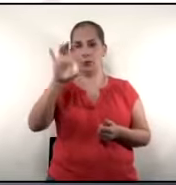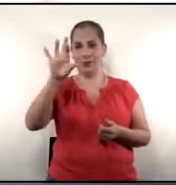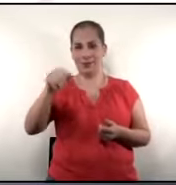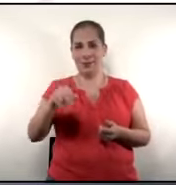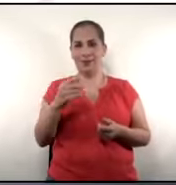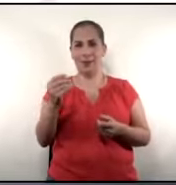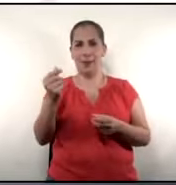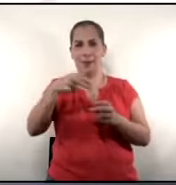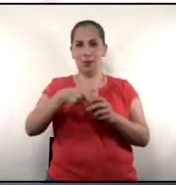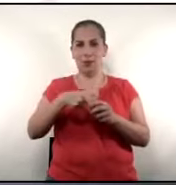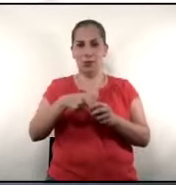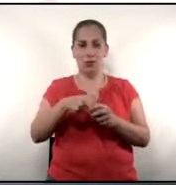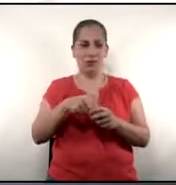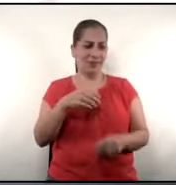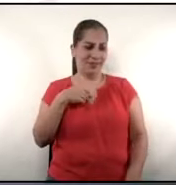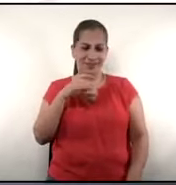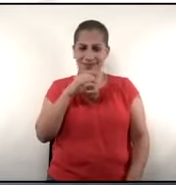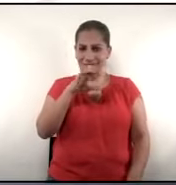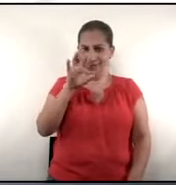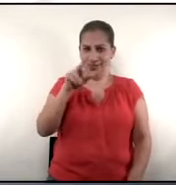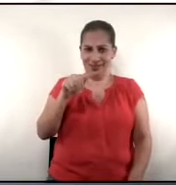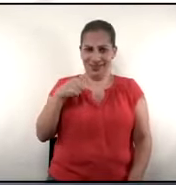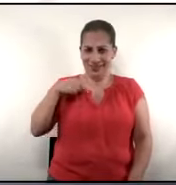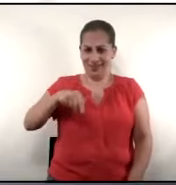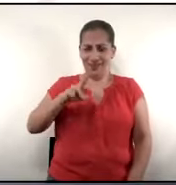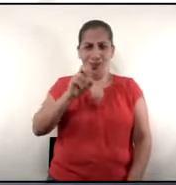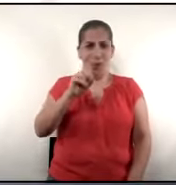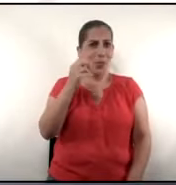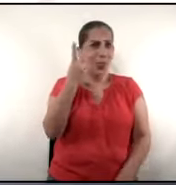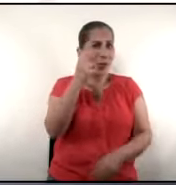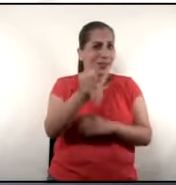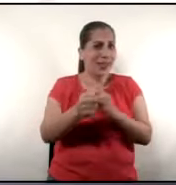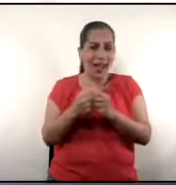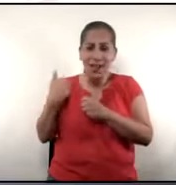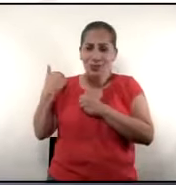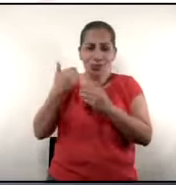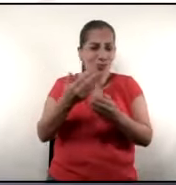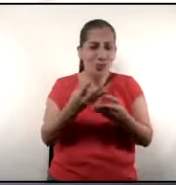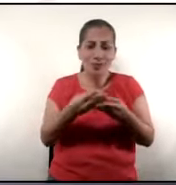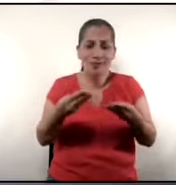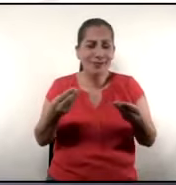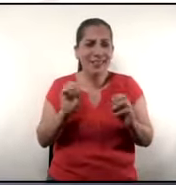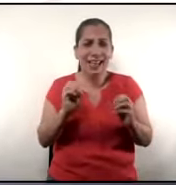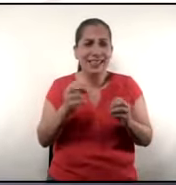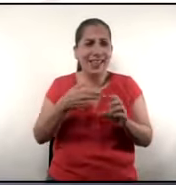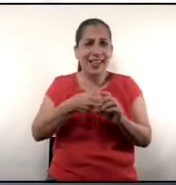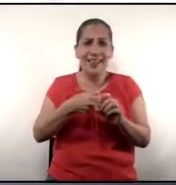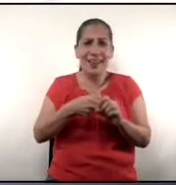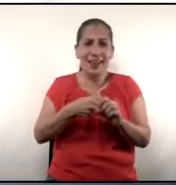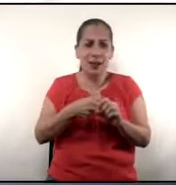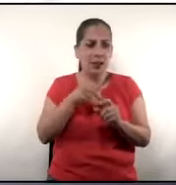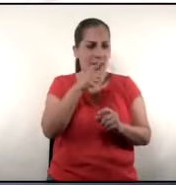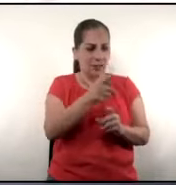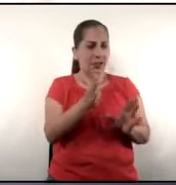Tiene 12 años de no refinar nada. Recope es una institución que no hace aquello para lo que fue